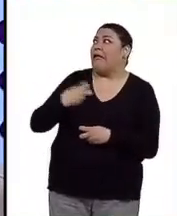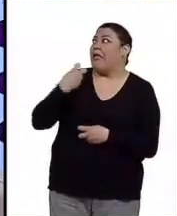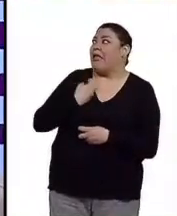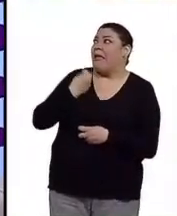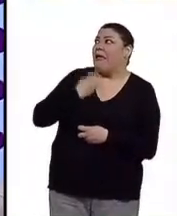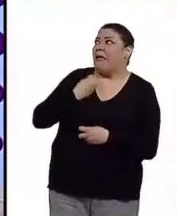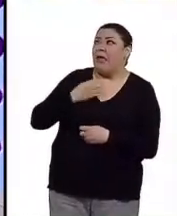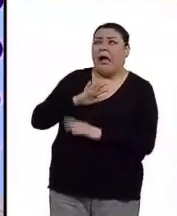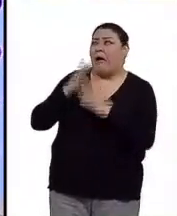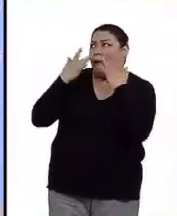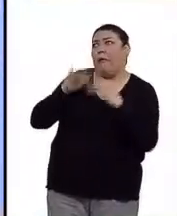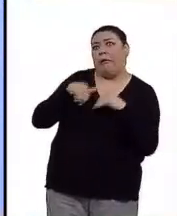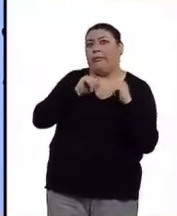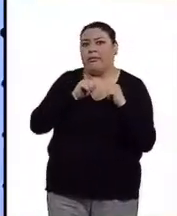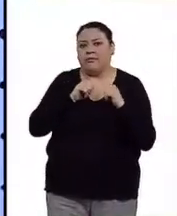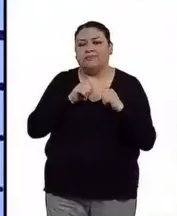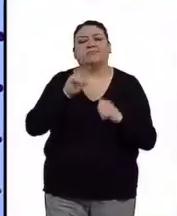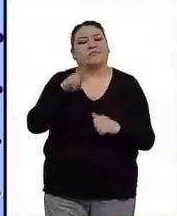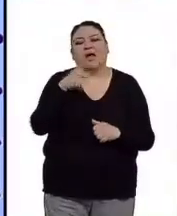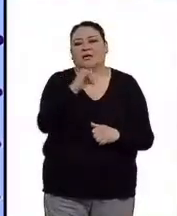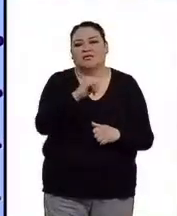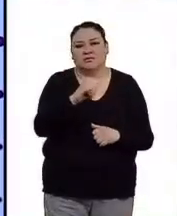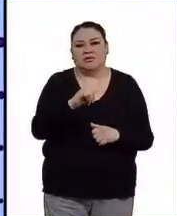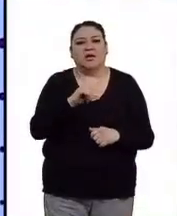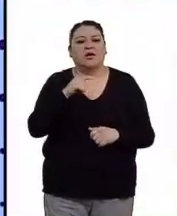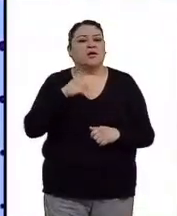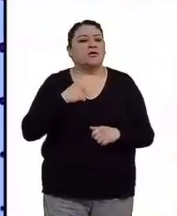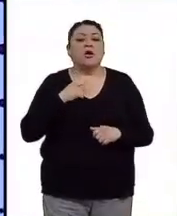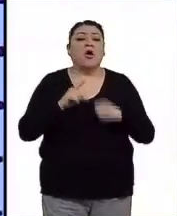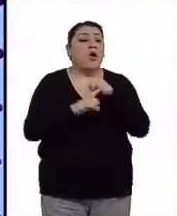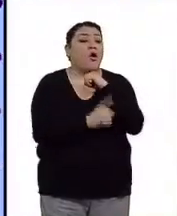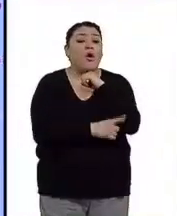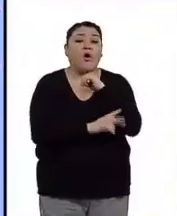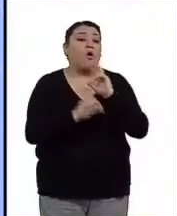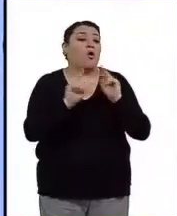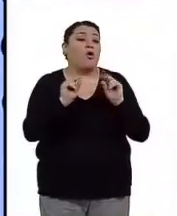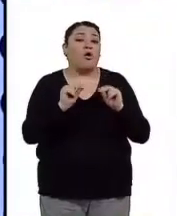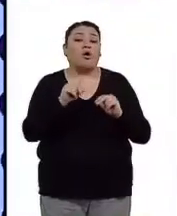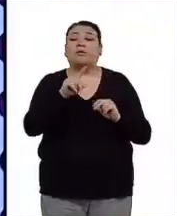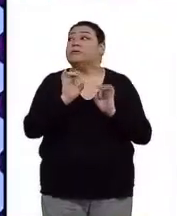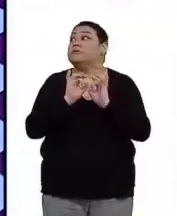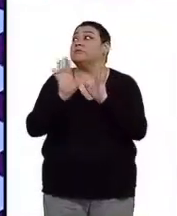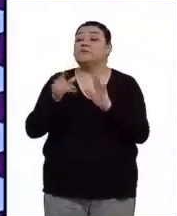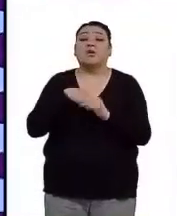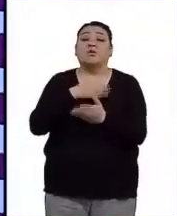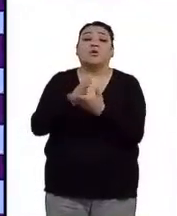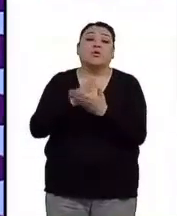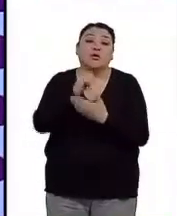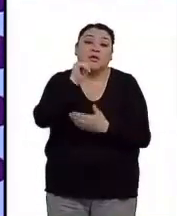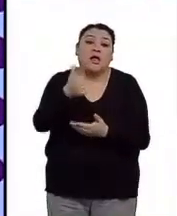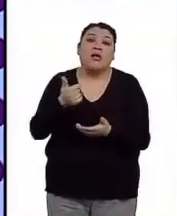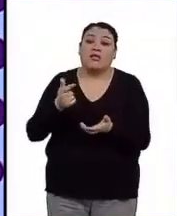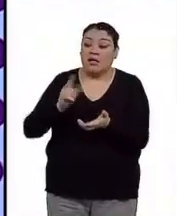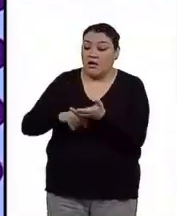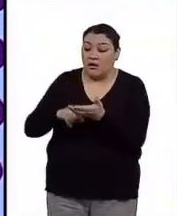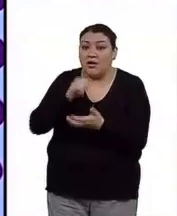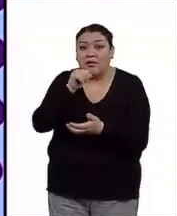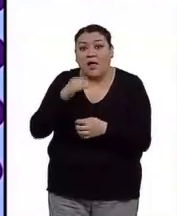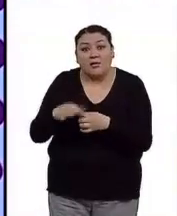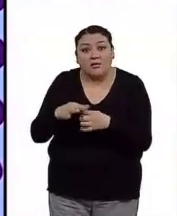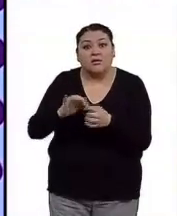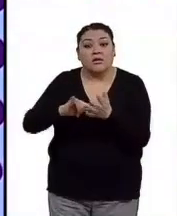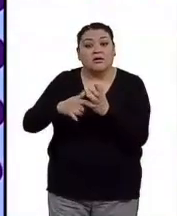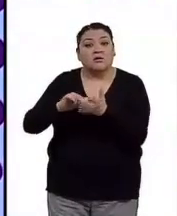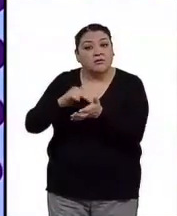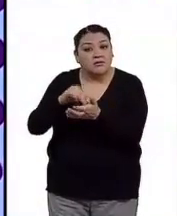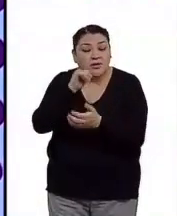hacer esto que ustedes decían, de te despedí por otras razones, casualmente aparecieron 5 faltas injustificadas que tú sí justificaste en realidad. También